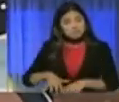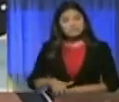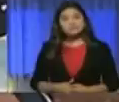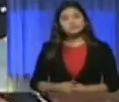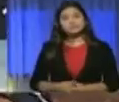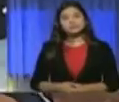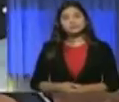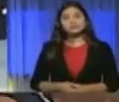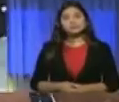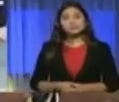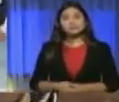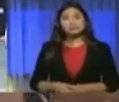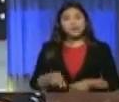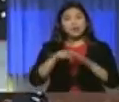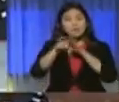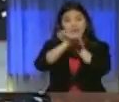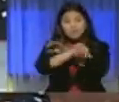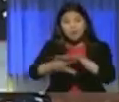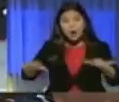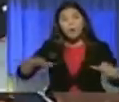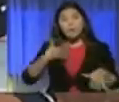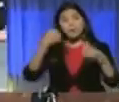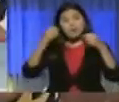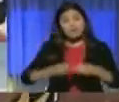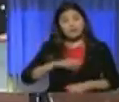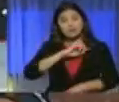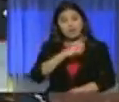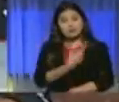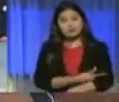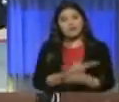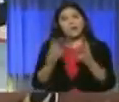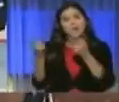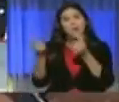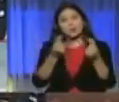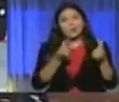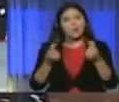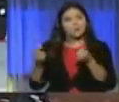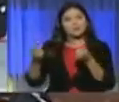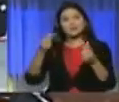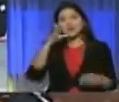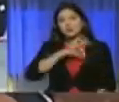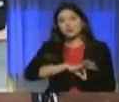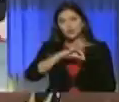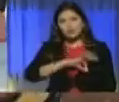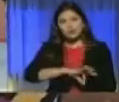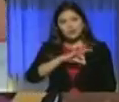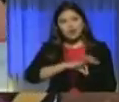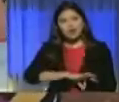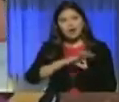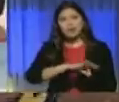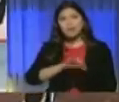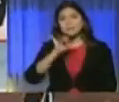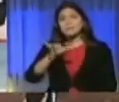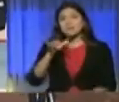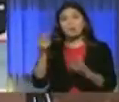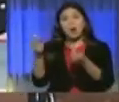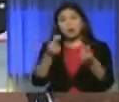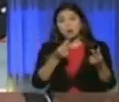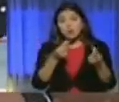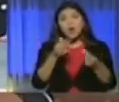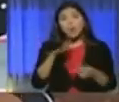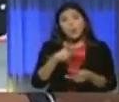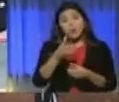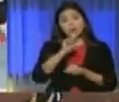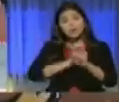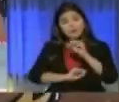un despliegue para poder fortalecer la economía social y poder